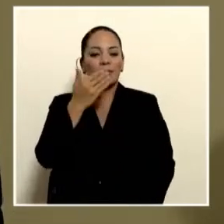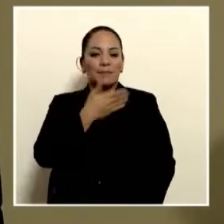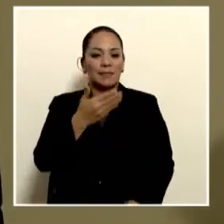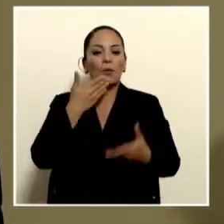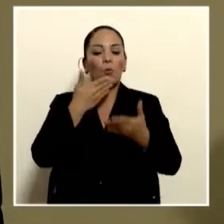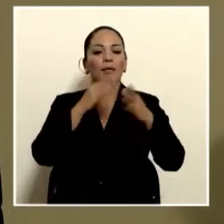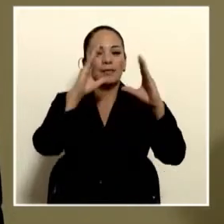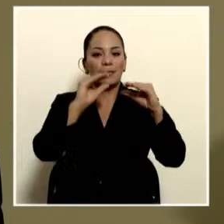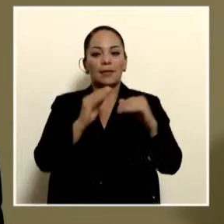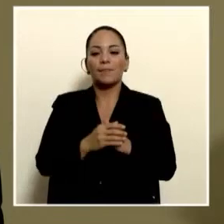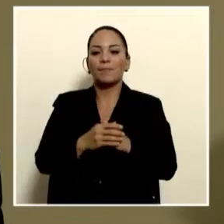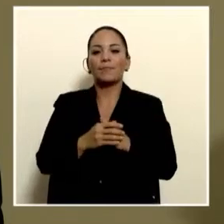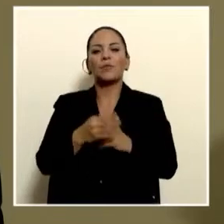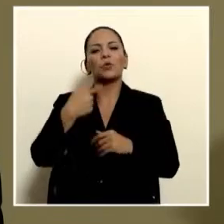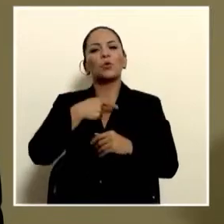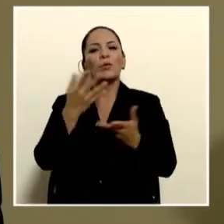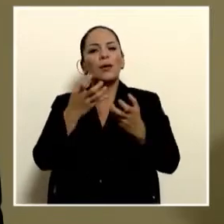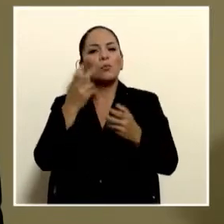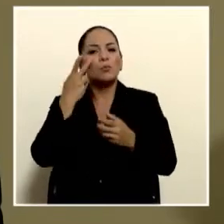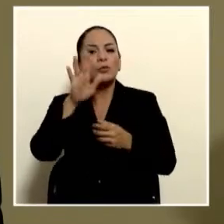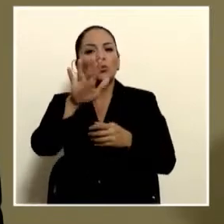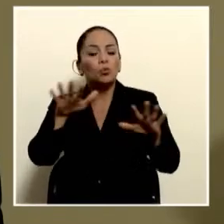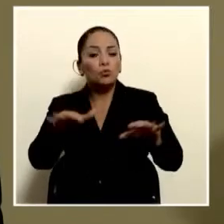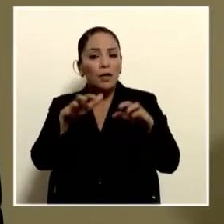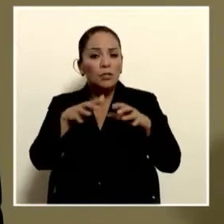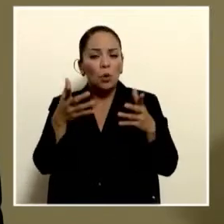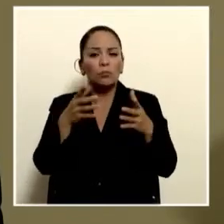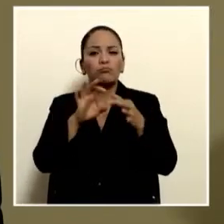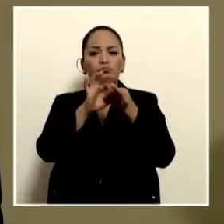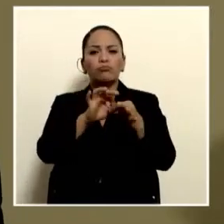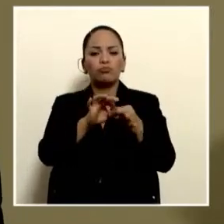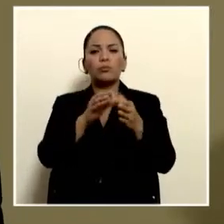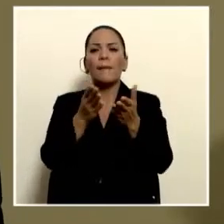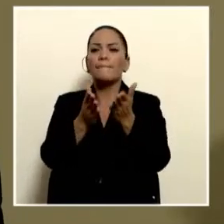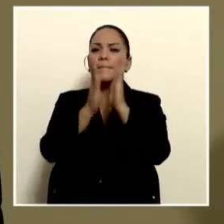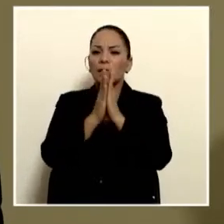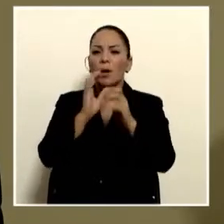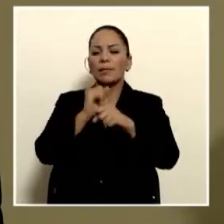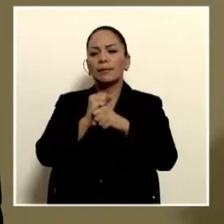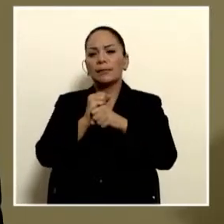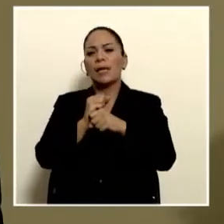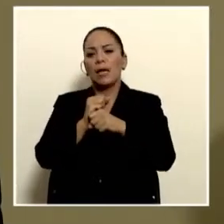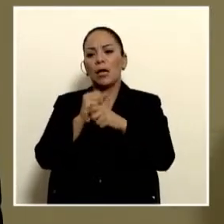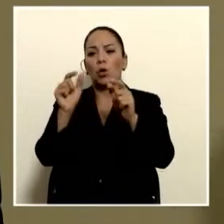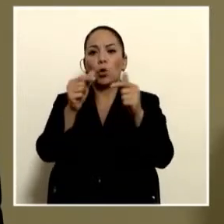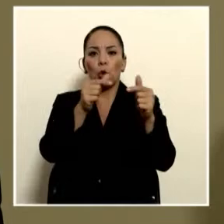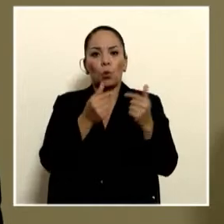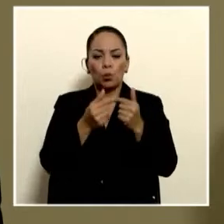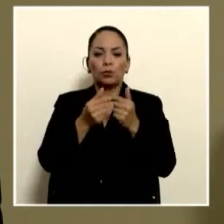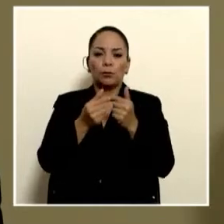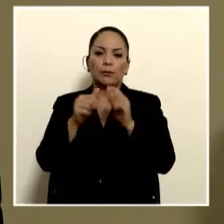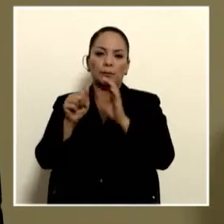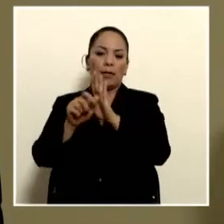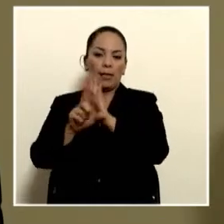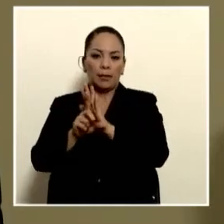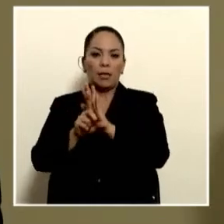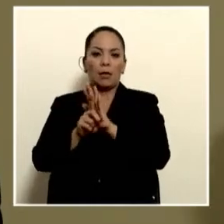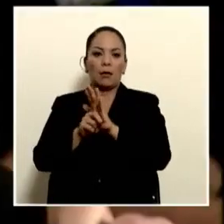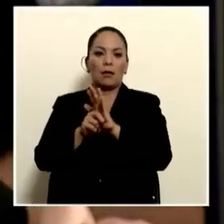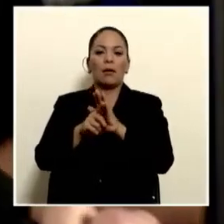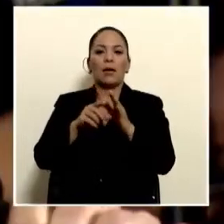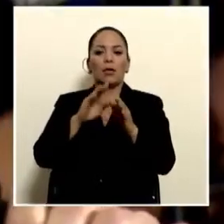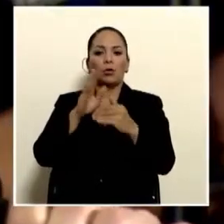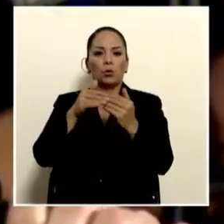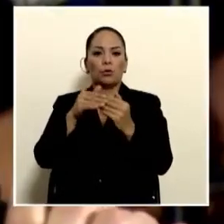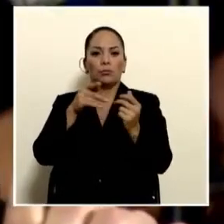buenas tardes. Queríamos una reacción de su parte ante la petición que le hacen bancadas legislativas y el mismo Poder Judicial a que usted respete la independencia